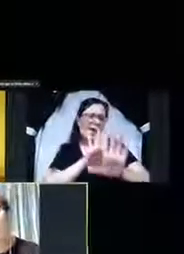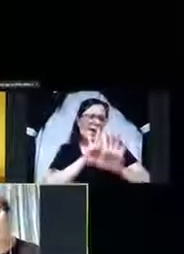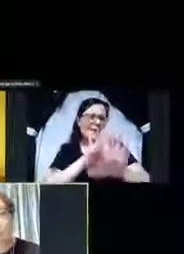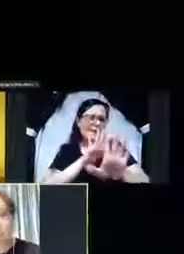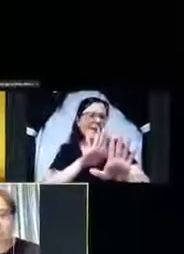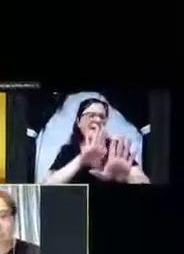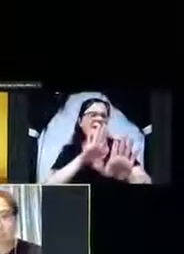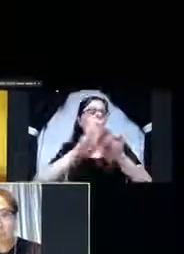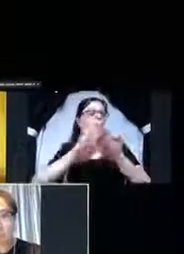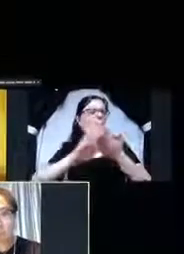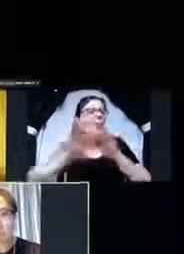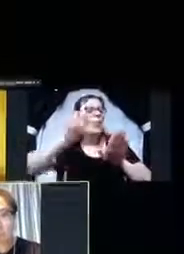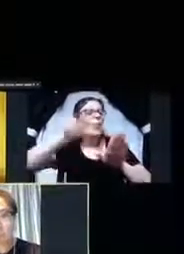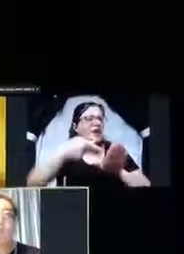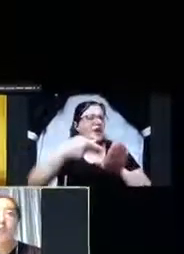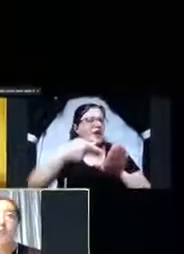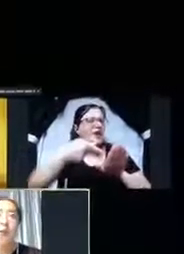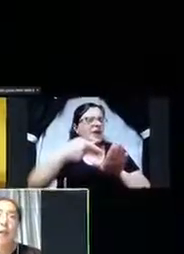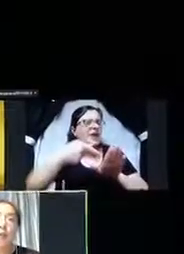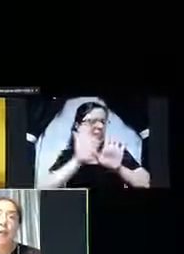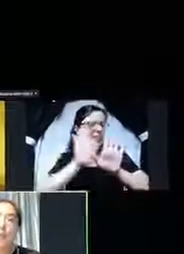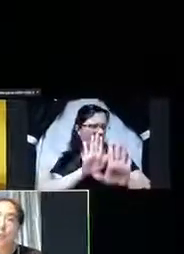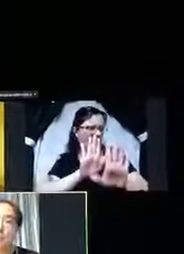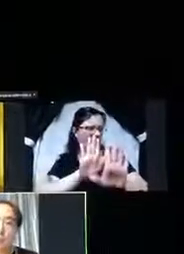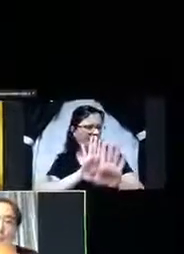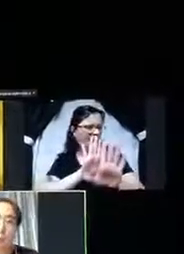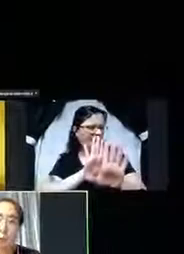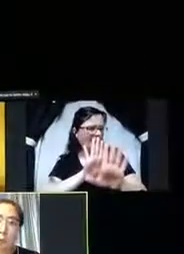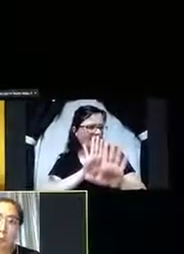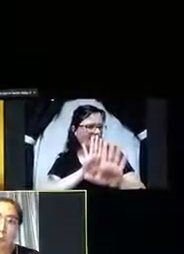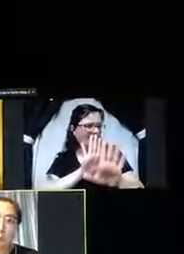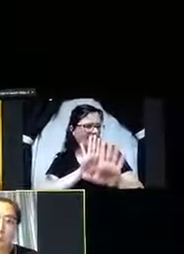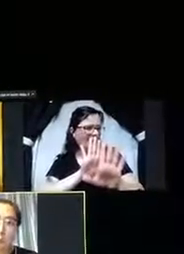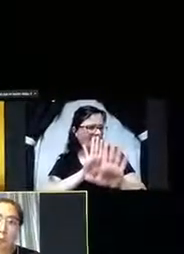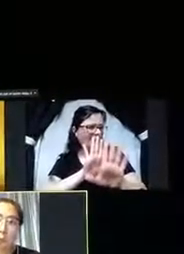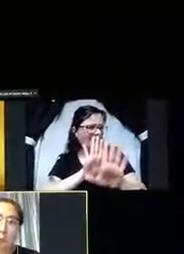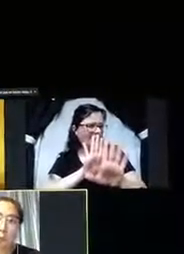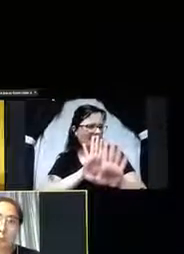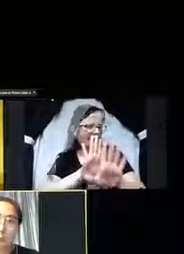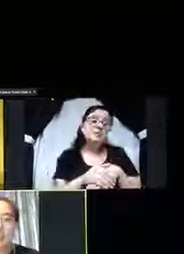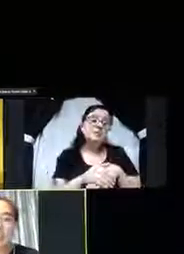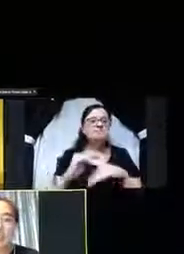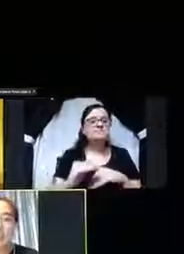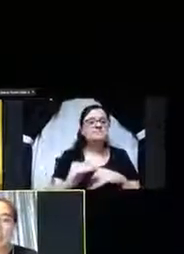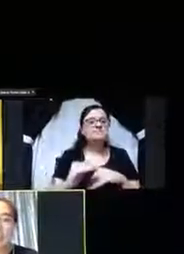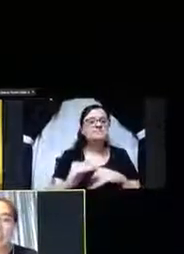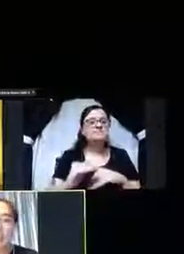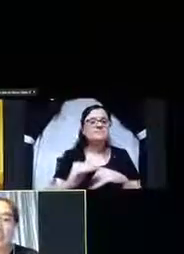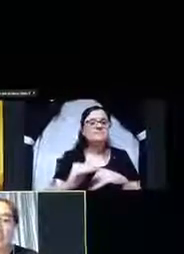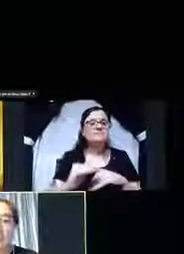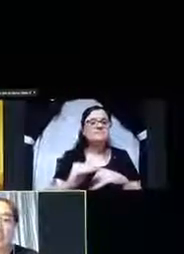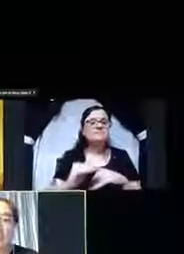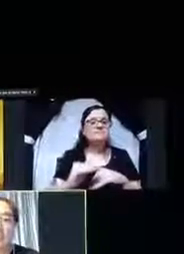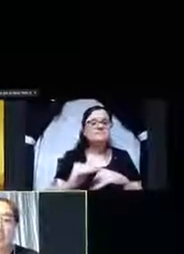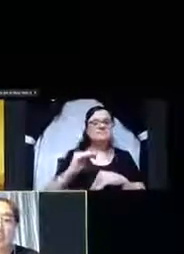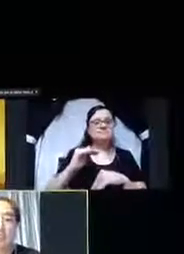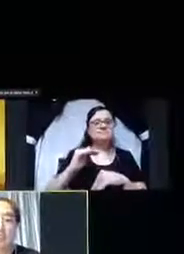bueno, iban a sacar nuevos implantes, que, bueno, veremos. A todo esto, bueno, Melo siguió con su vida,